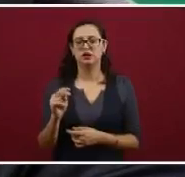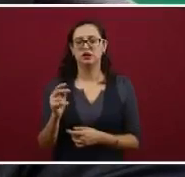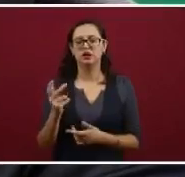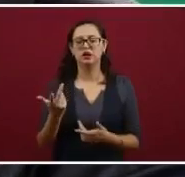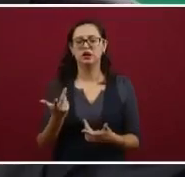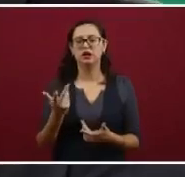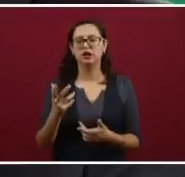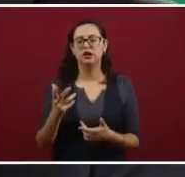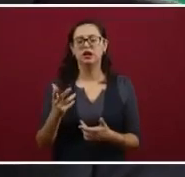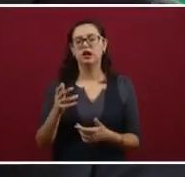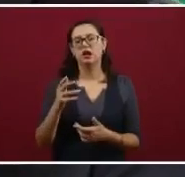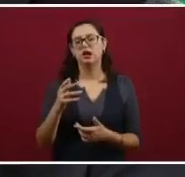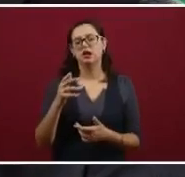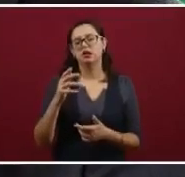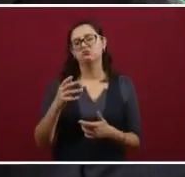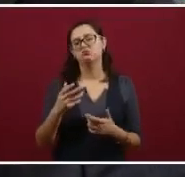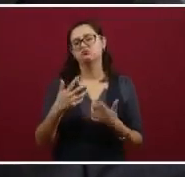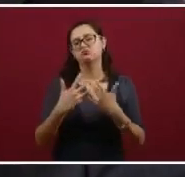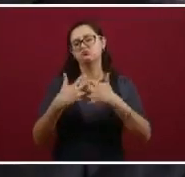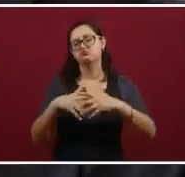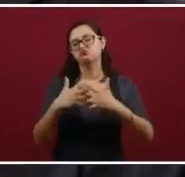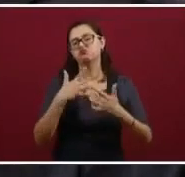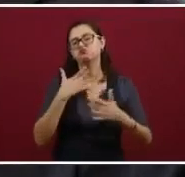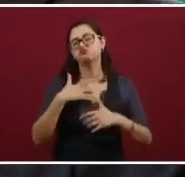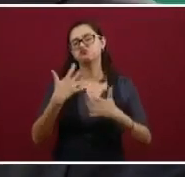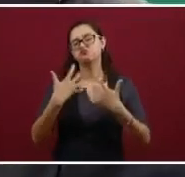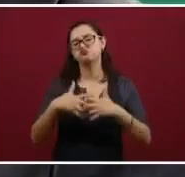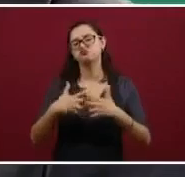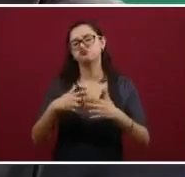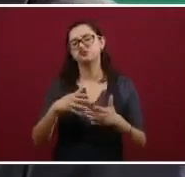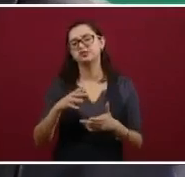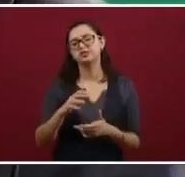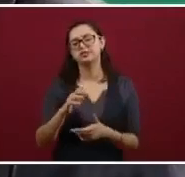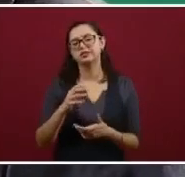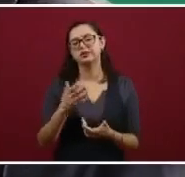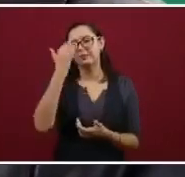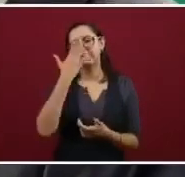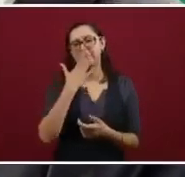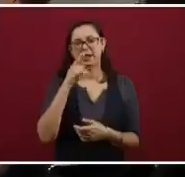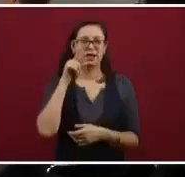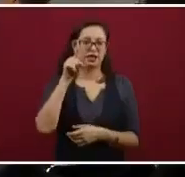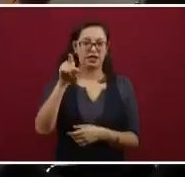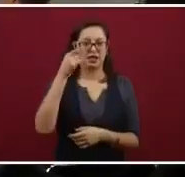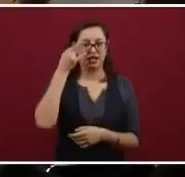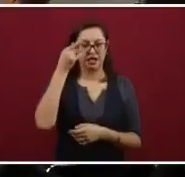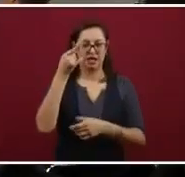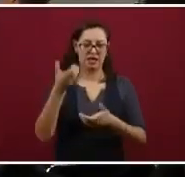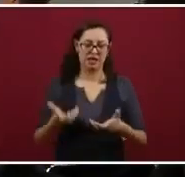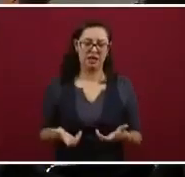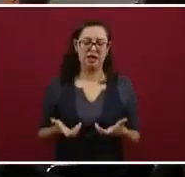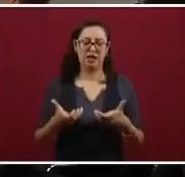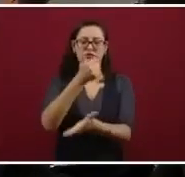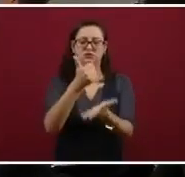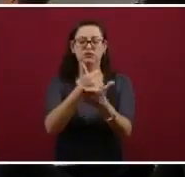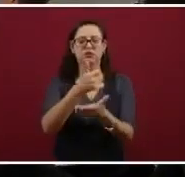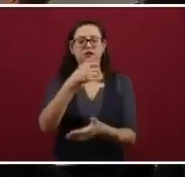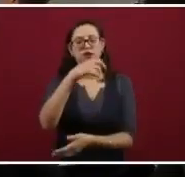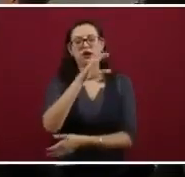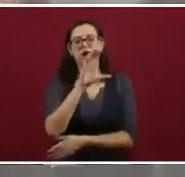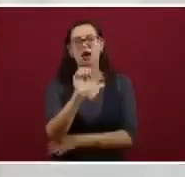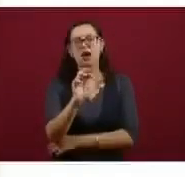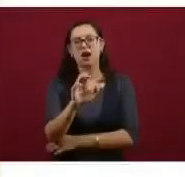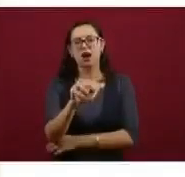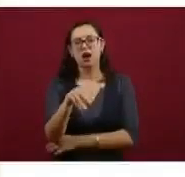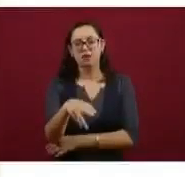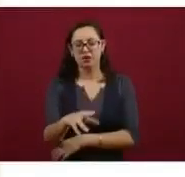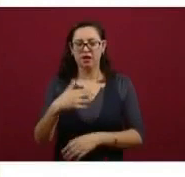e Imagen SADCB. Y esta gasolinera en Champotón, Campeche, sobre la carretera a Ciudad del Carmen,